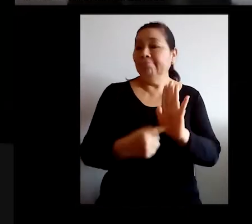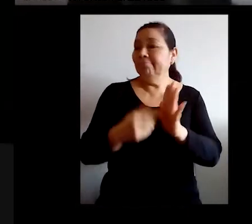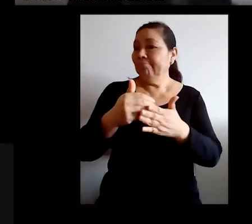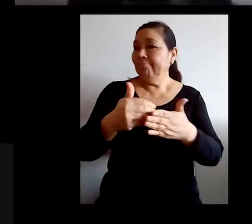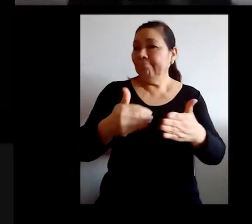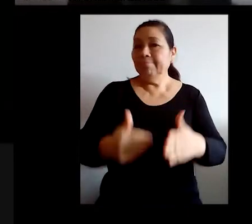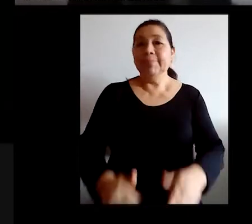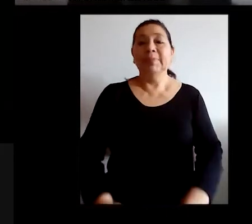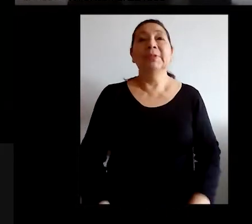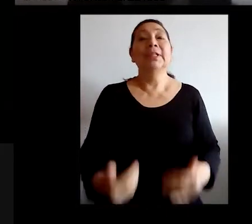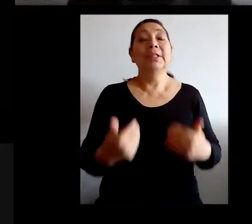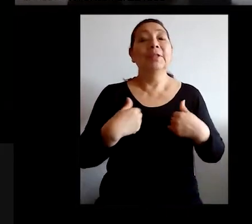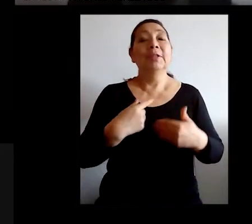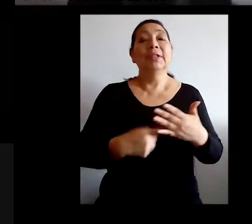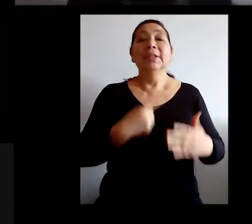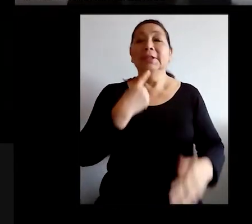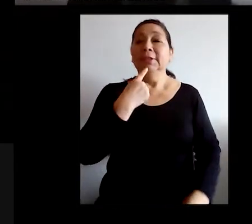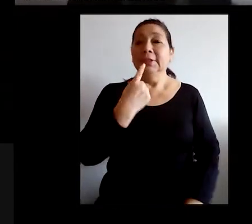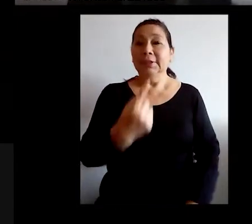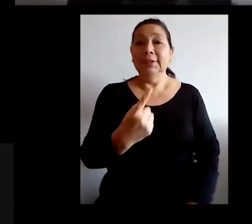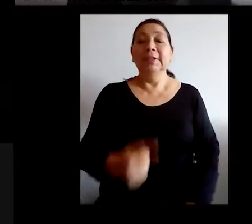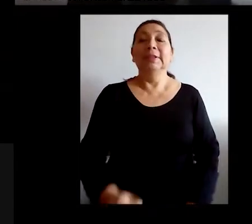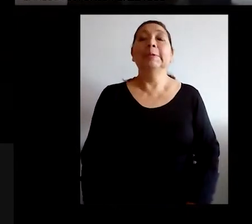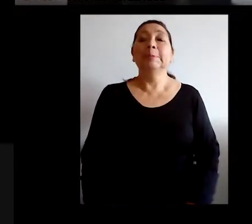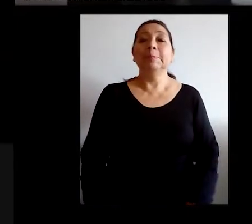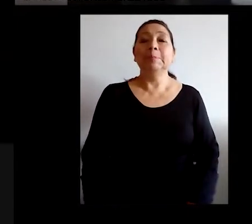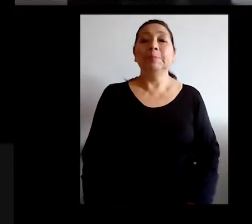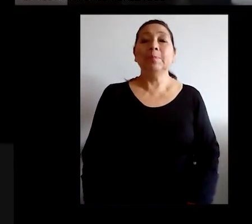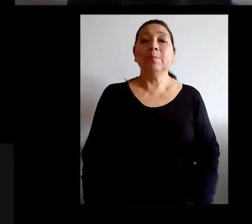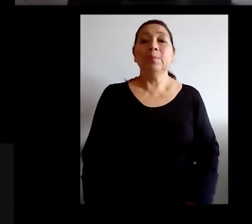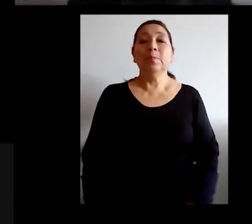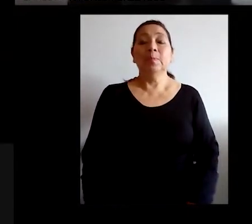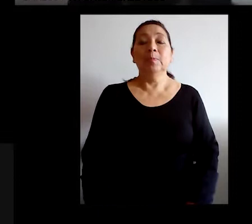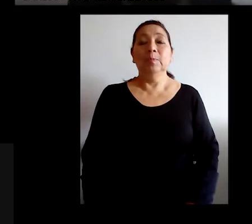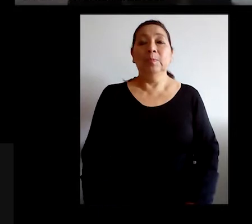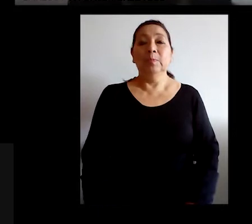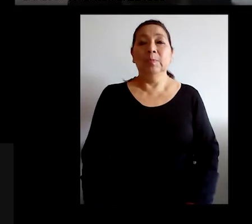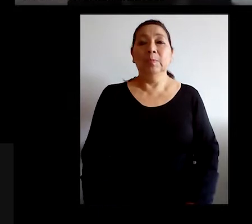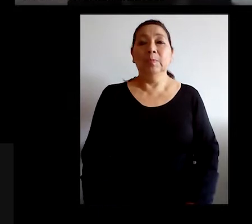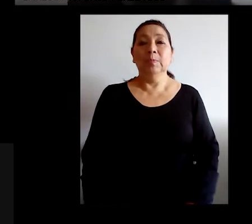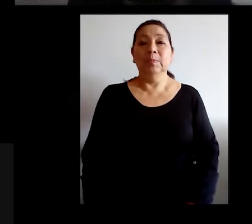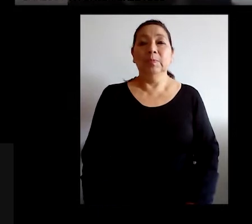En el presente caso, debo señalar que